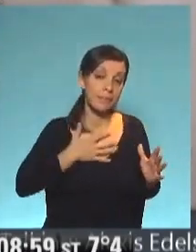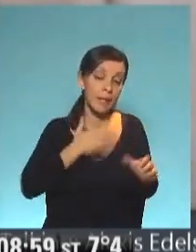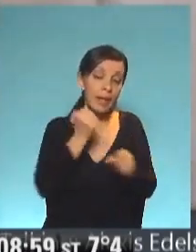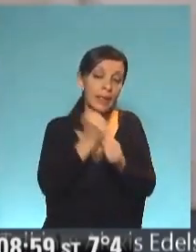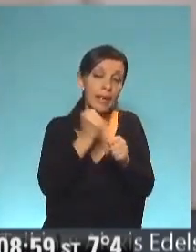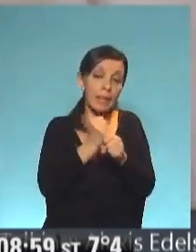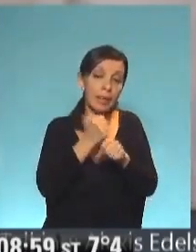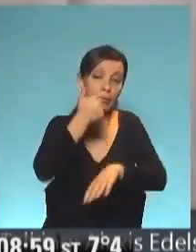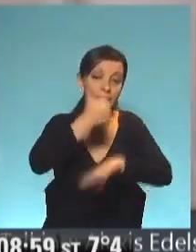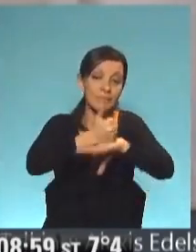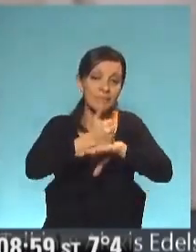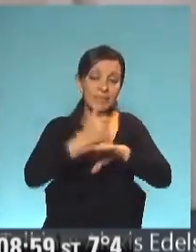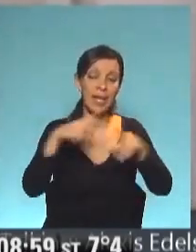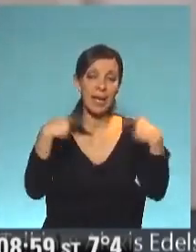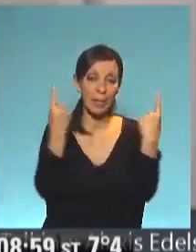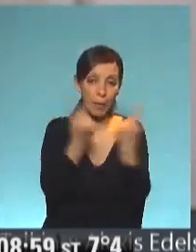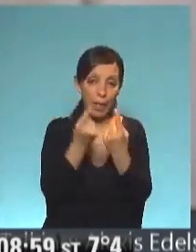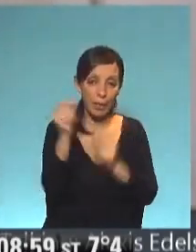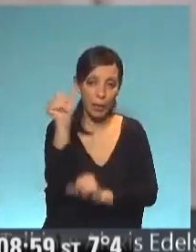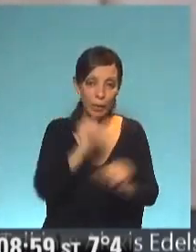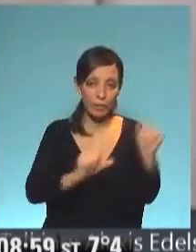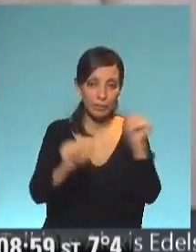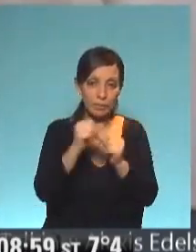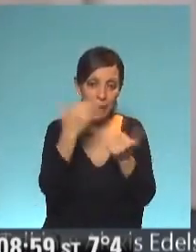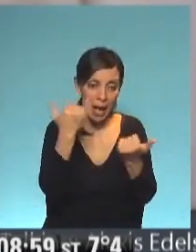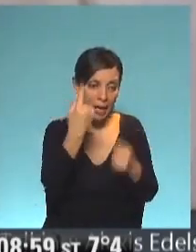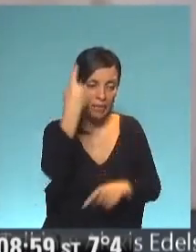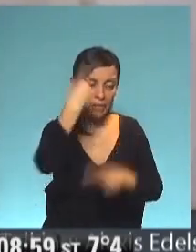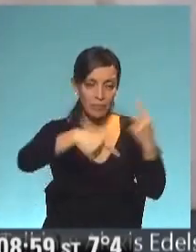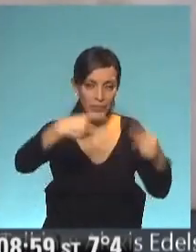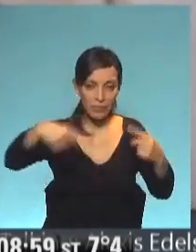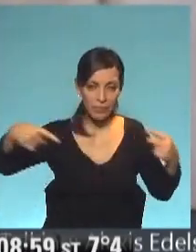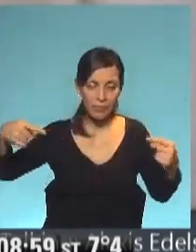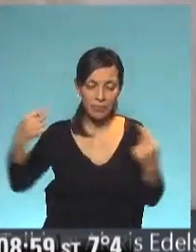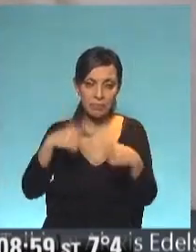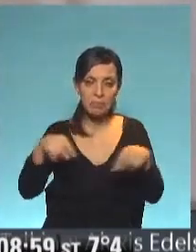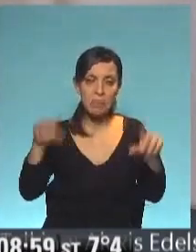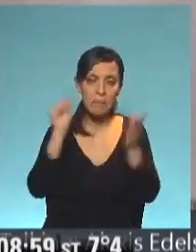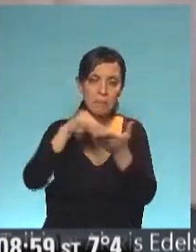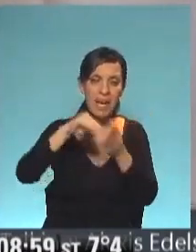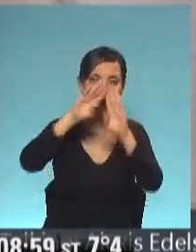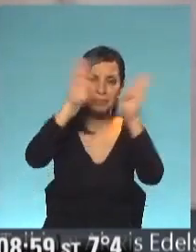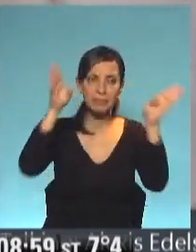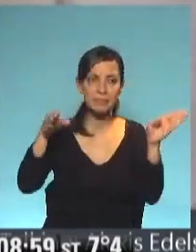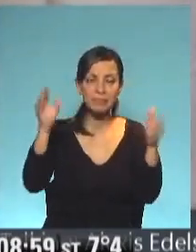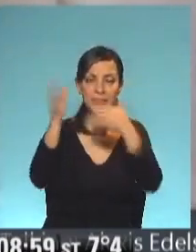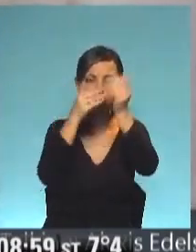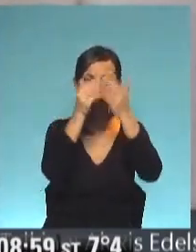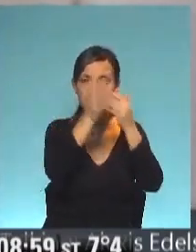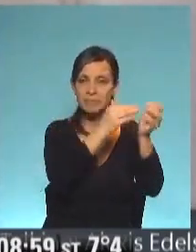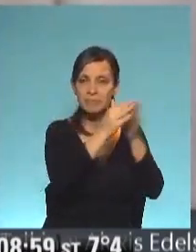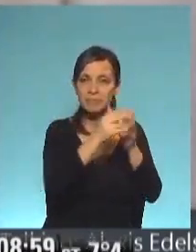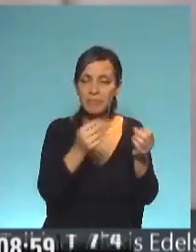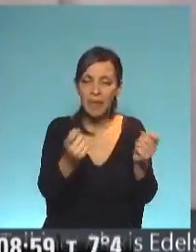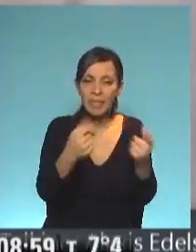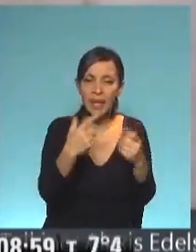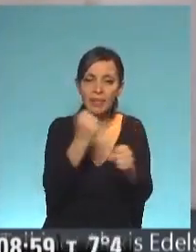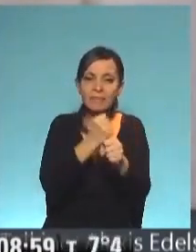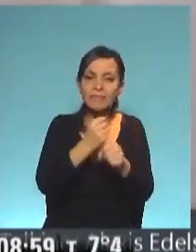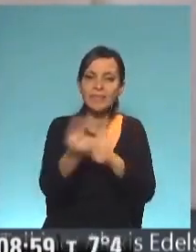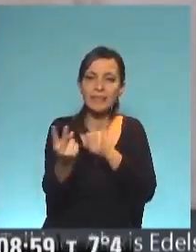laboratorio, realmente contamos con todos los elementos y la infraestructura necesaria para que nuestro trabajo sea seguro, ¿sí? O